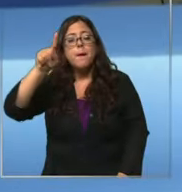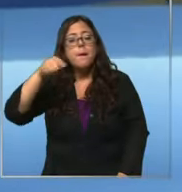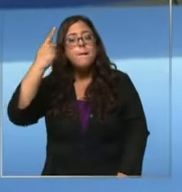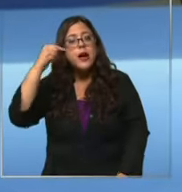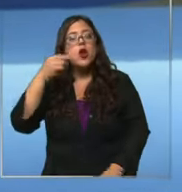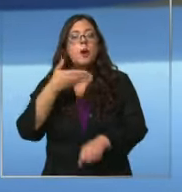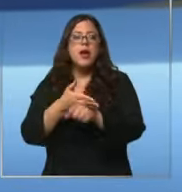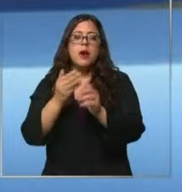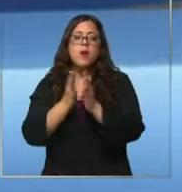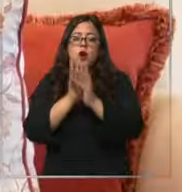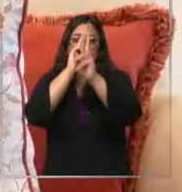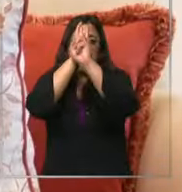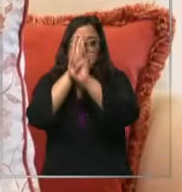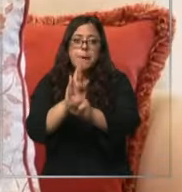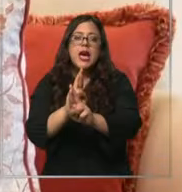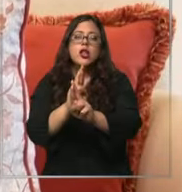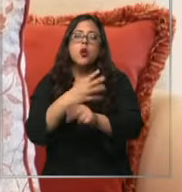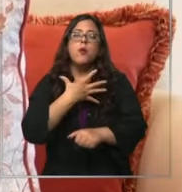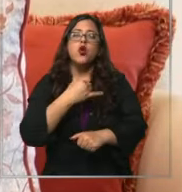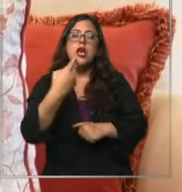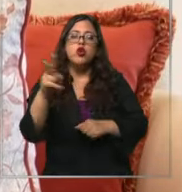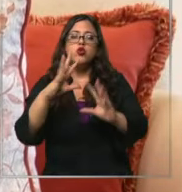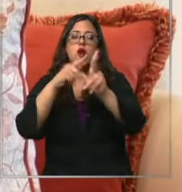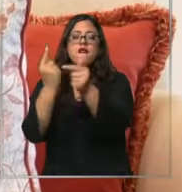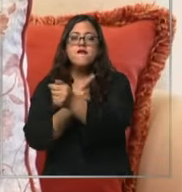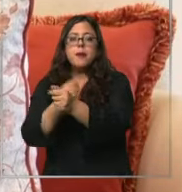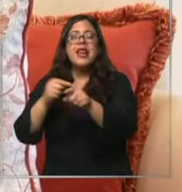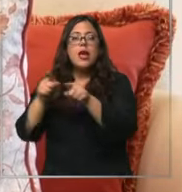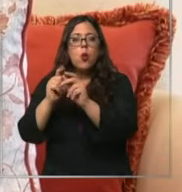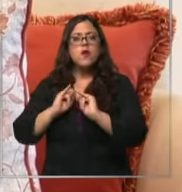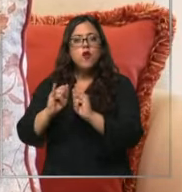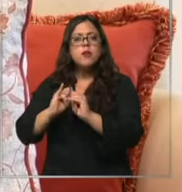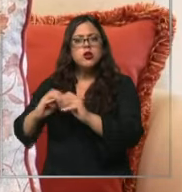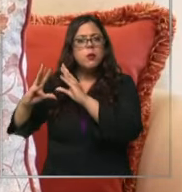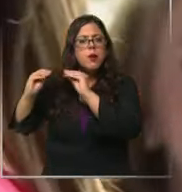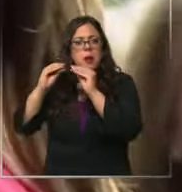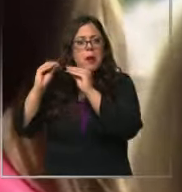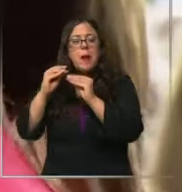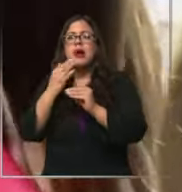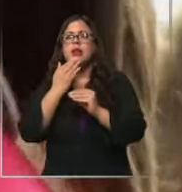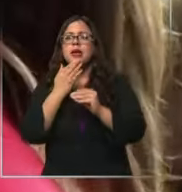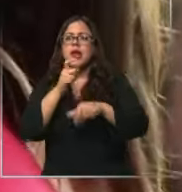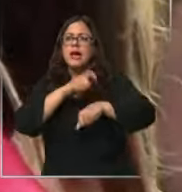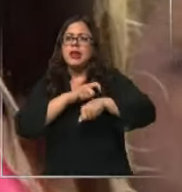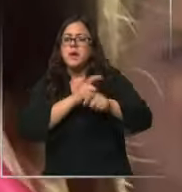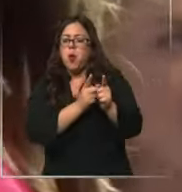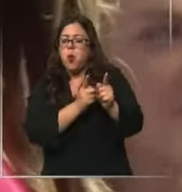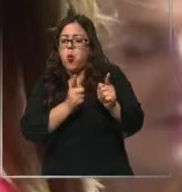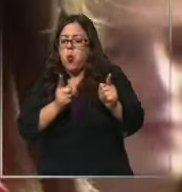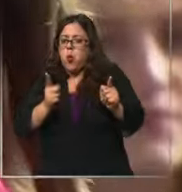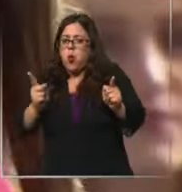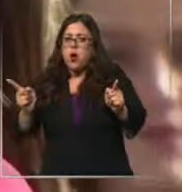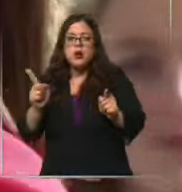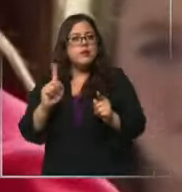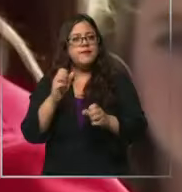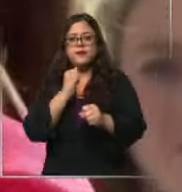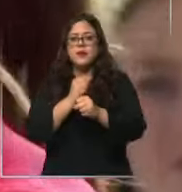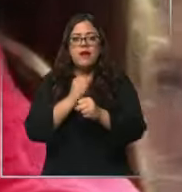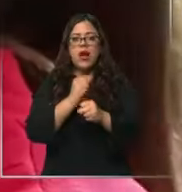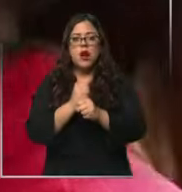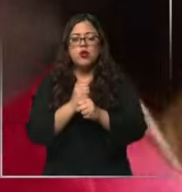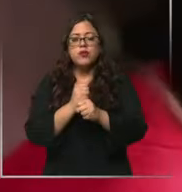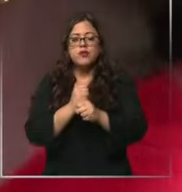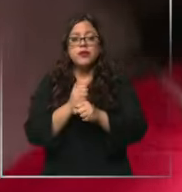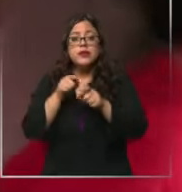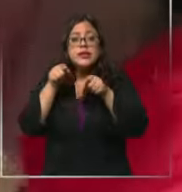sus hijos y familia. La noticia no ha estado libre de controversias, principalmente por el largo tiempo que estará ausente de sus deberes reales.